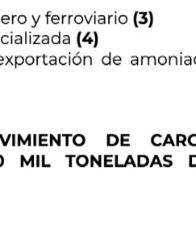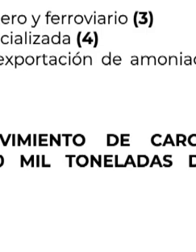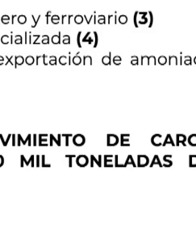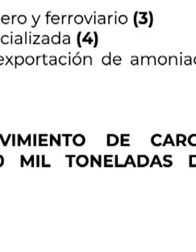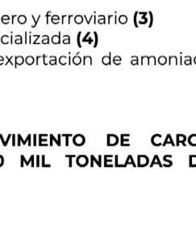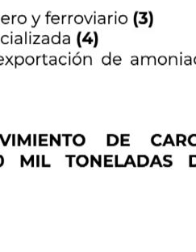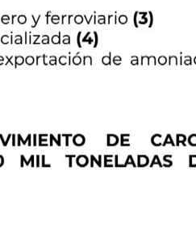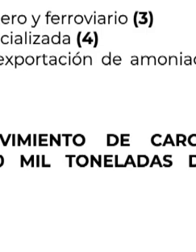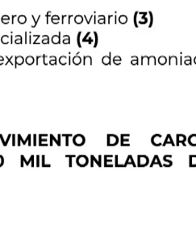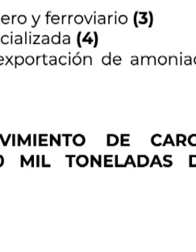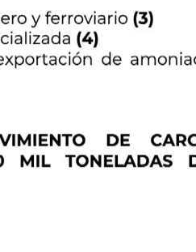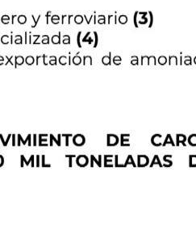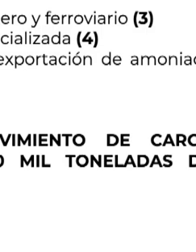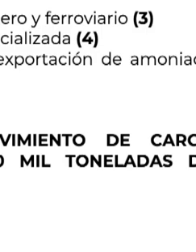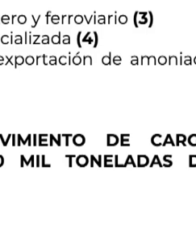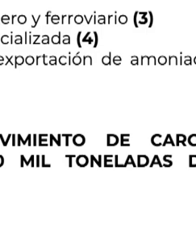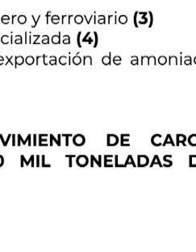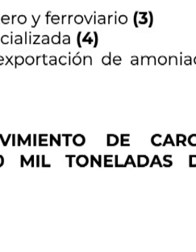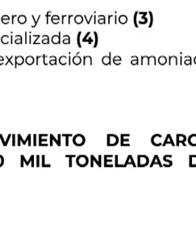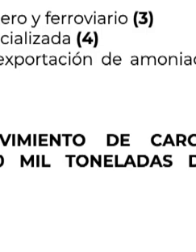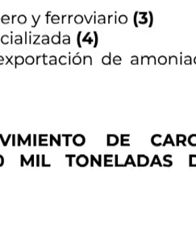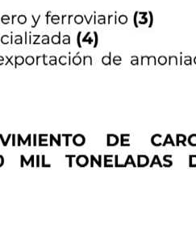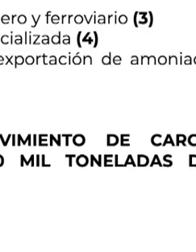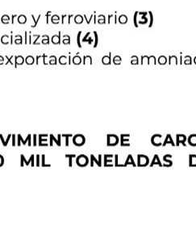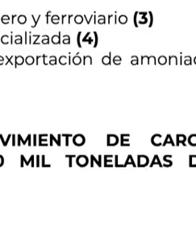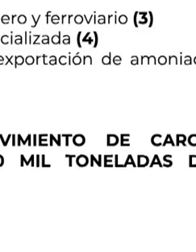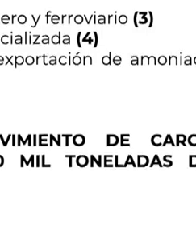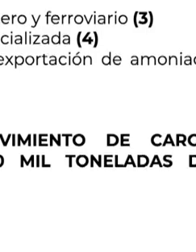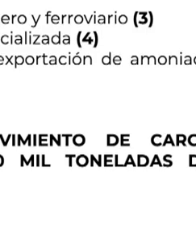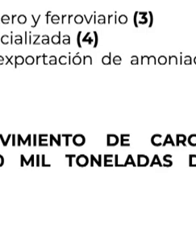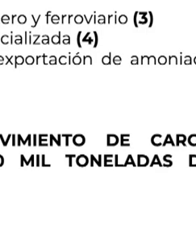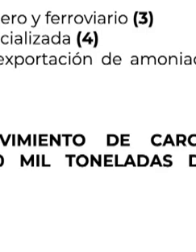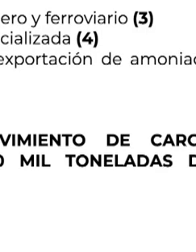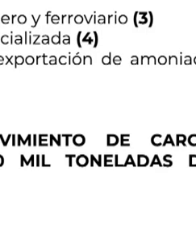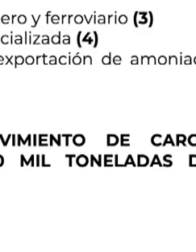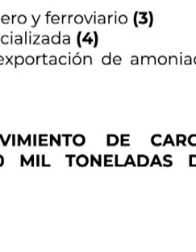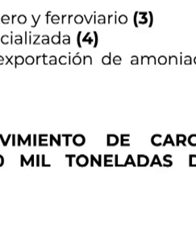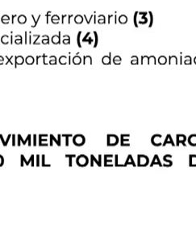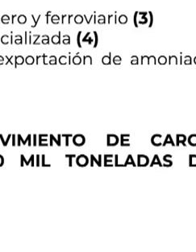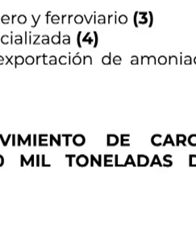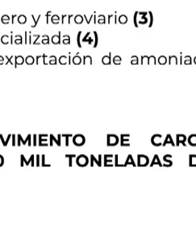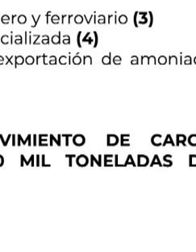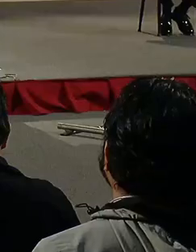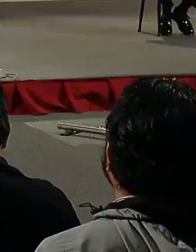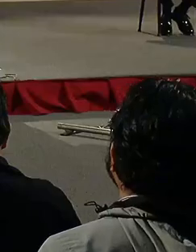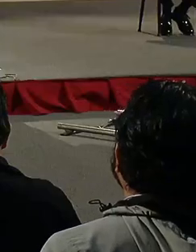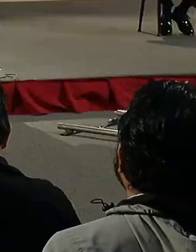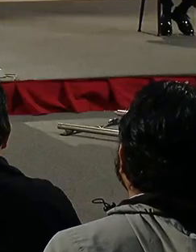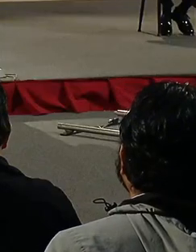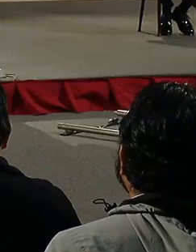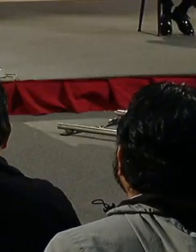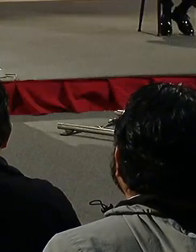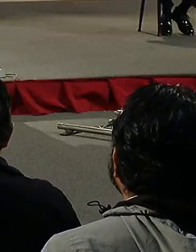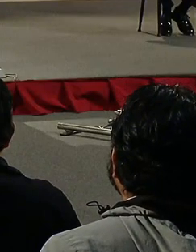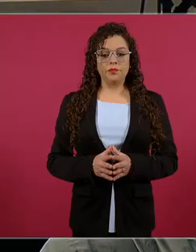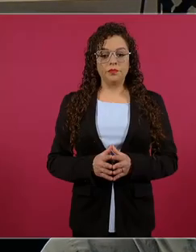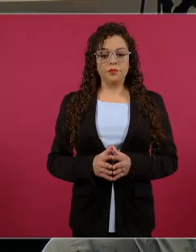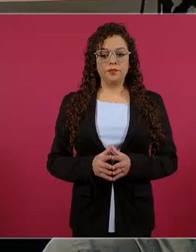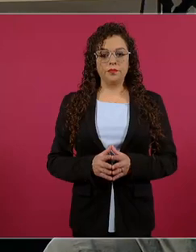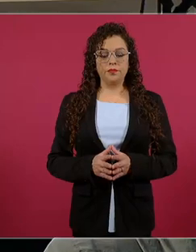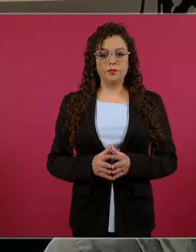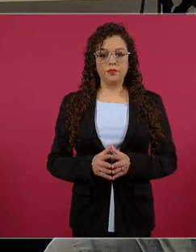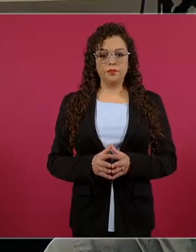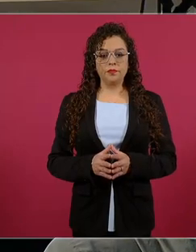terminal especializada se va a construir cuando la terminal de usos múltiples alcance sus volúmenes de carga que lo haga